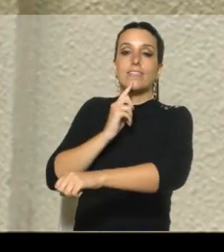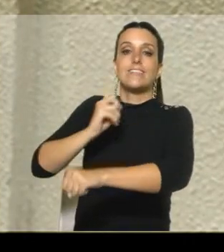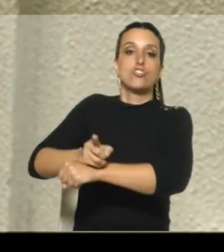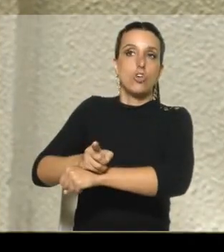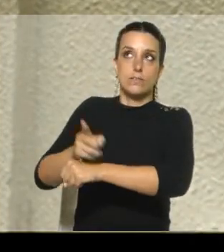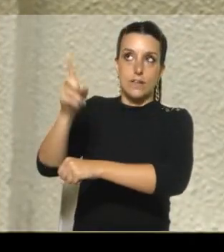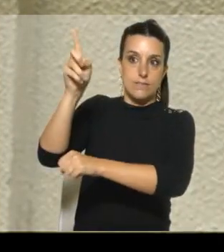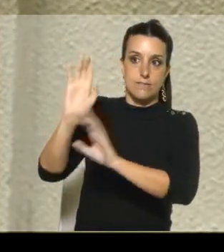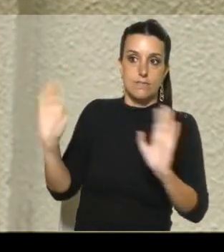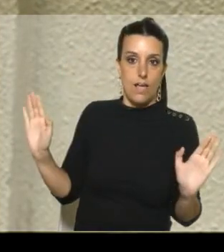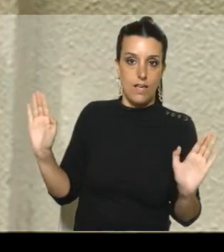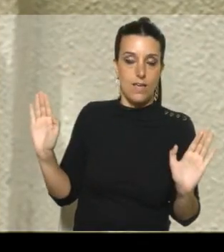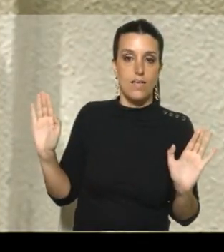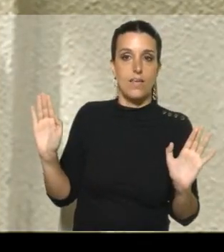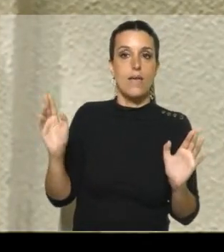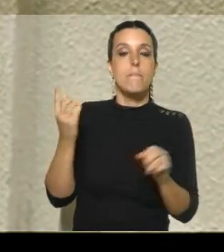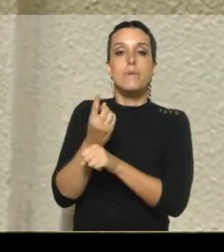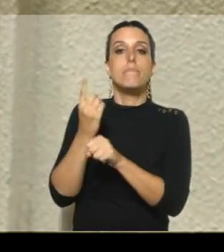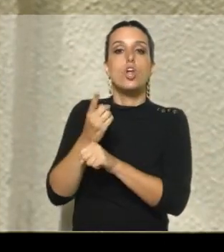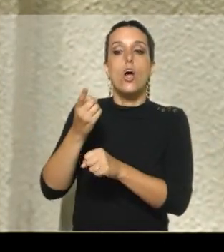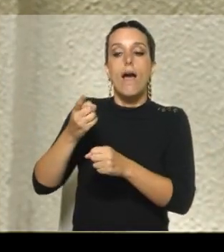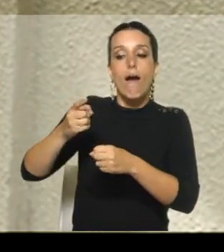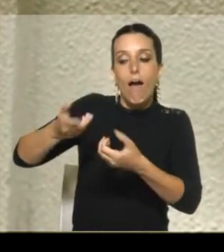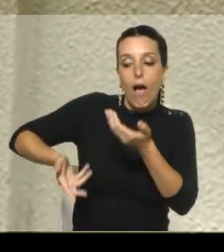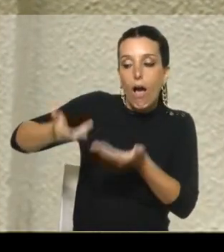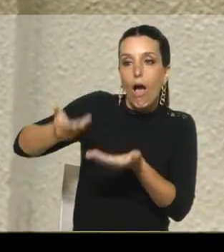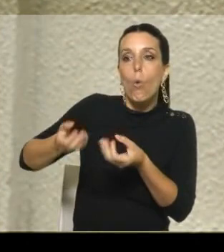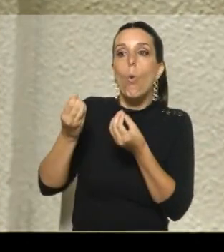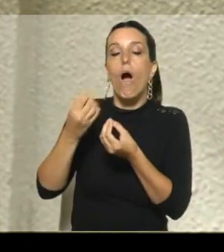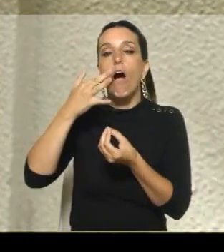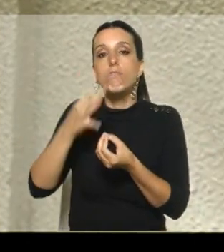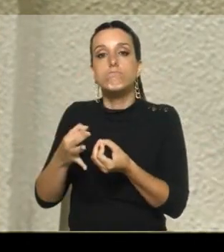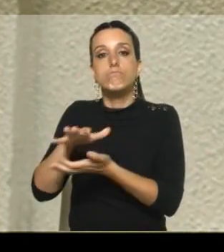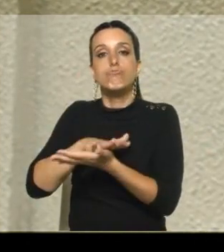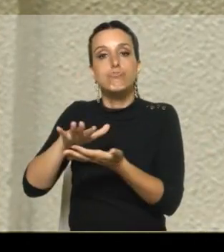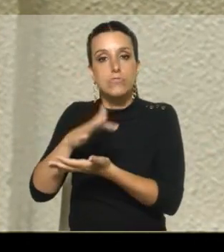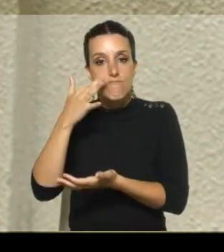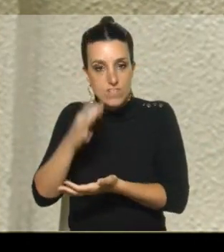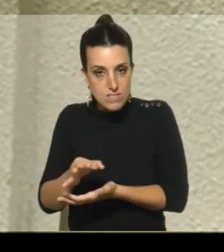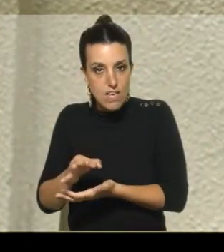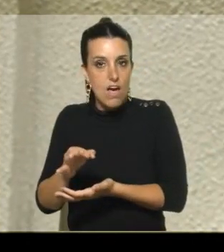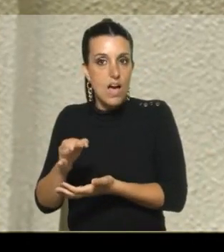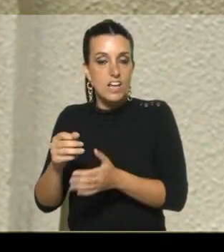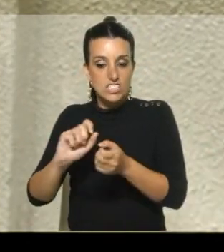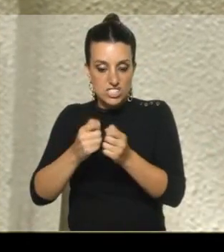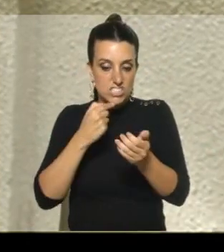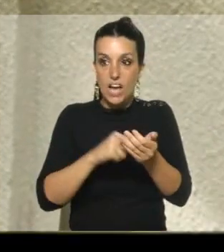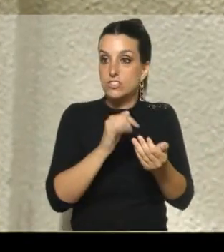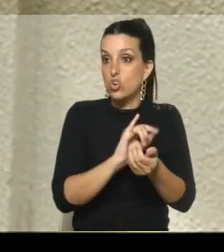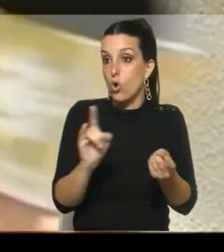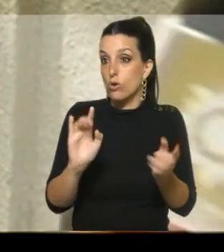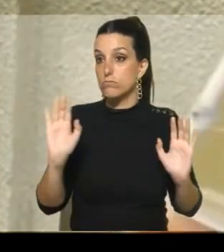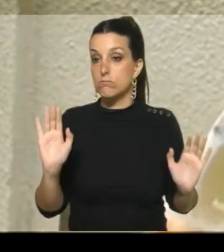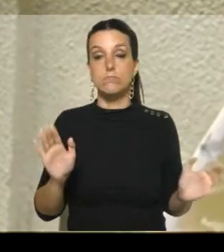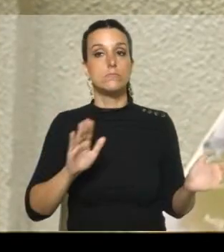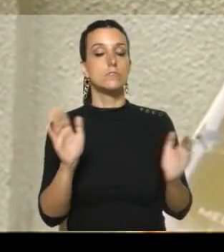decidir y que tendrá que primero analizar a ver cuál fue la verdadera situación, si realmente obedece a lo que dicen los chats o no lo fue así.